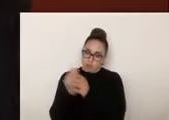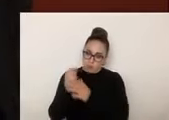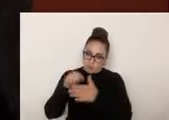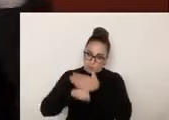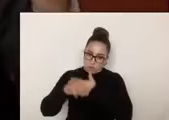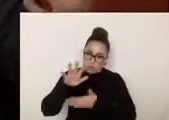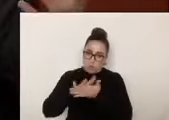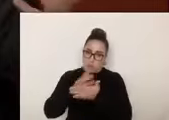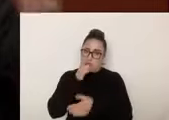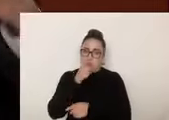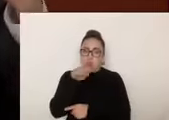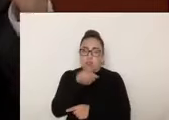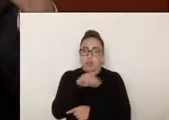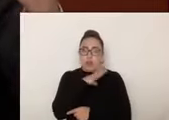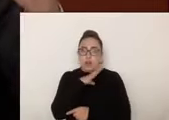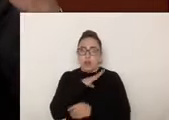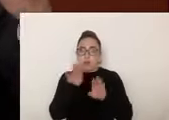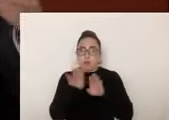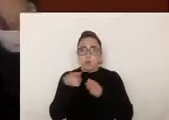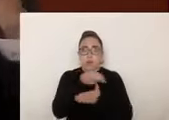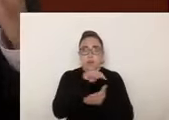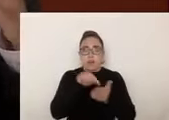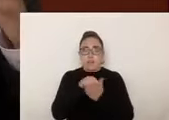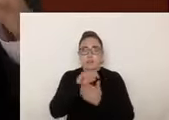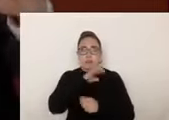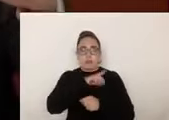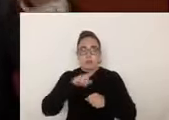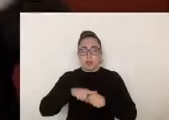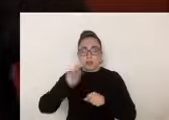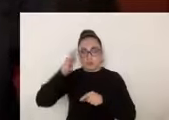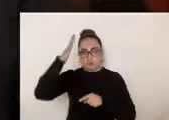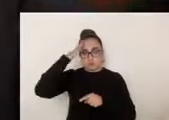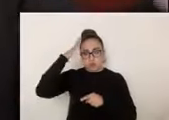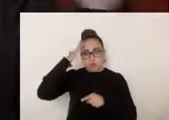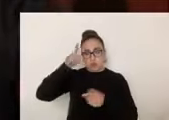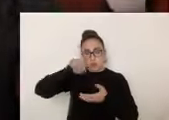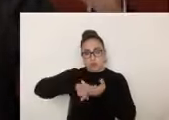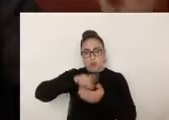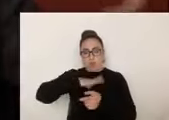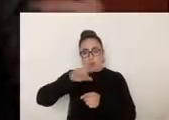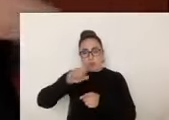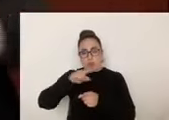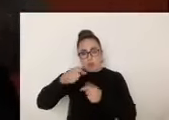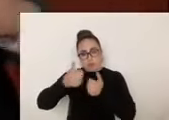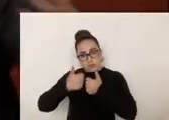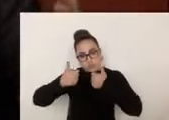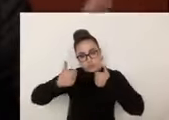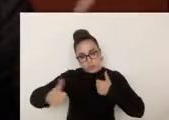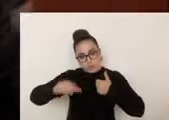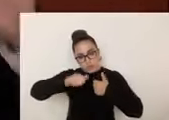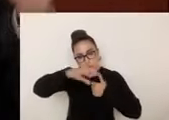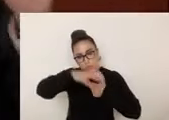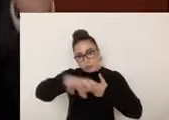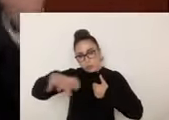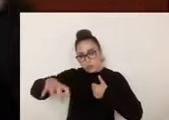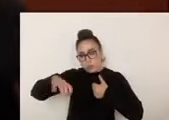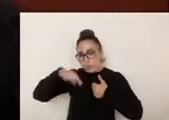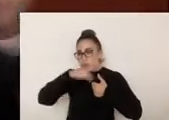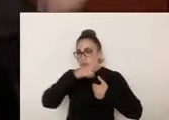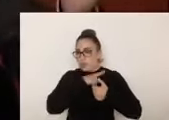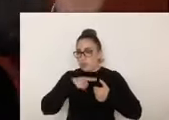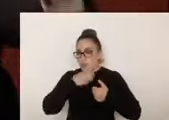tome una especie de banco central, es decir, un organismo profesionalizado, separado acústicamente del resto y que tenga autonomía, que se